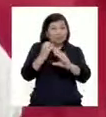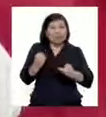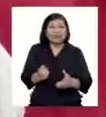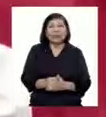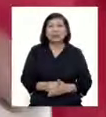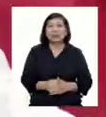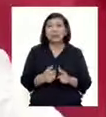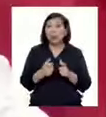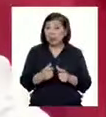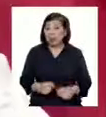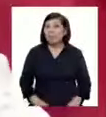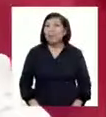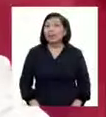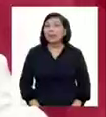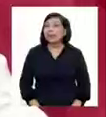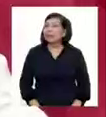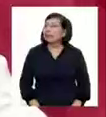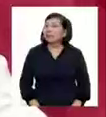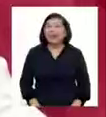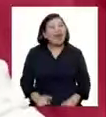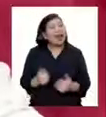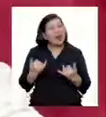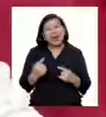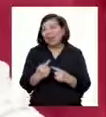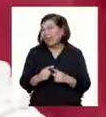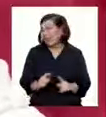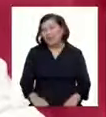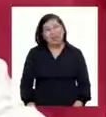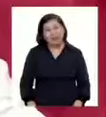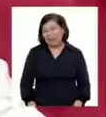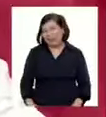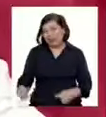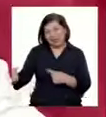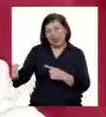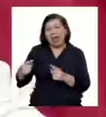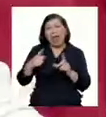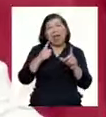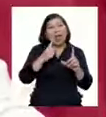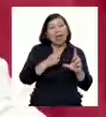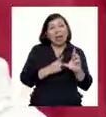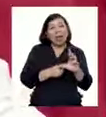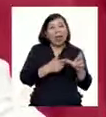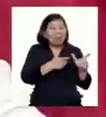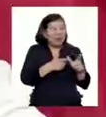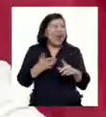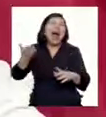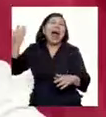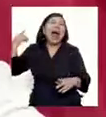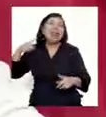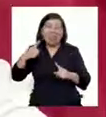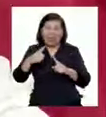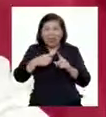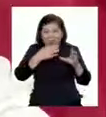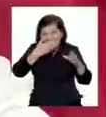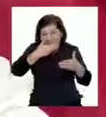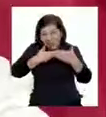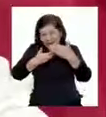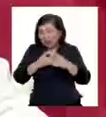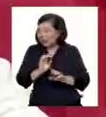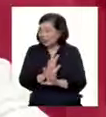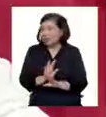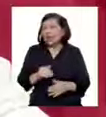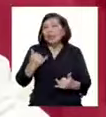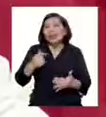daba esta medida de seguridad. Señores, la realidad es absolutamente distinta. Para empezar, no estamos enfrentándonos a un terrorismo, estamos enfrentándonos a una criminalidad organizada que a